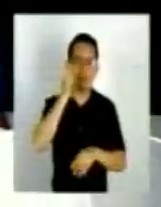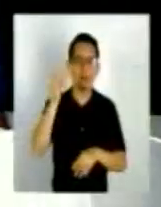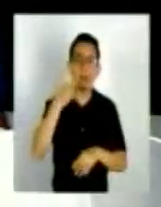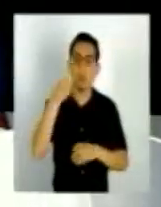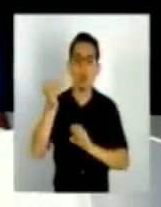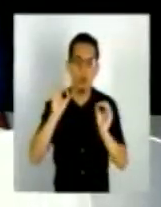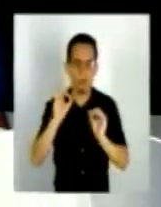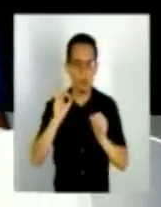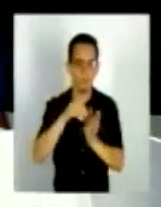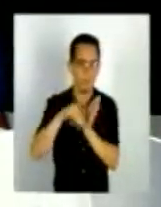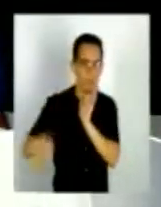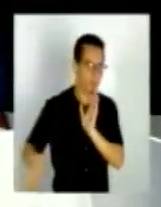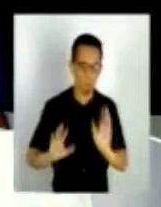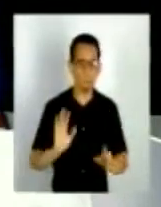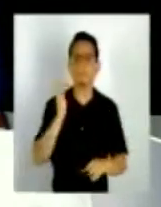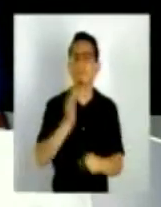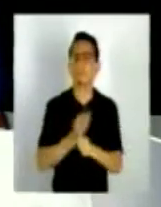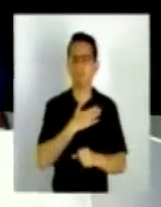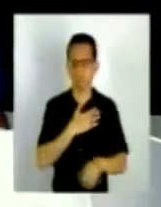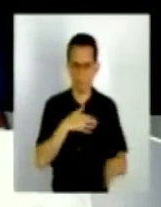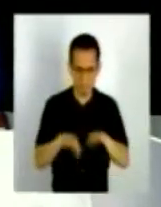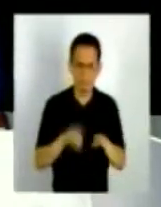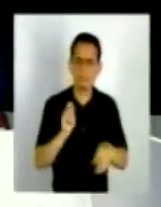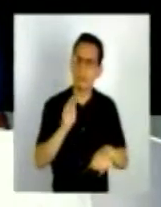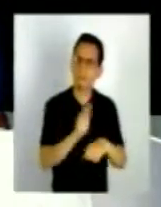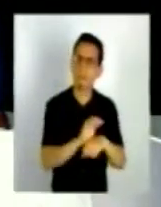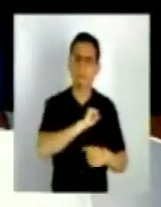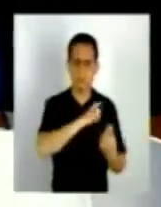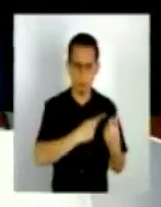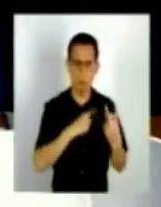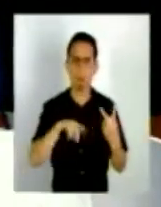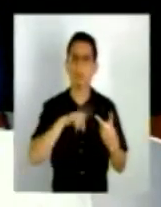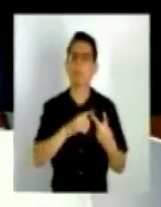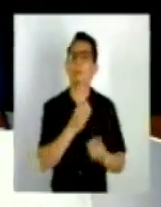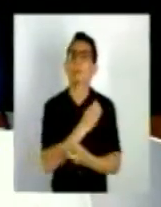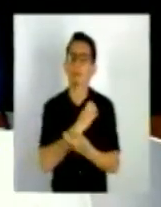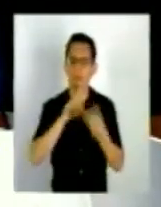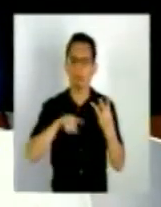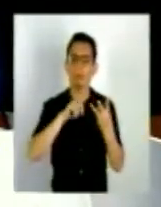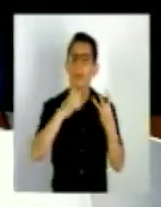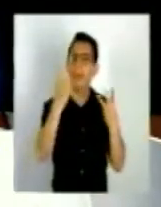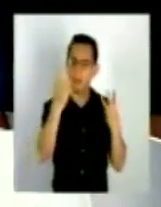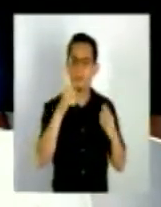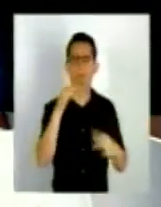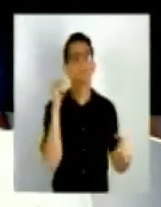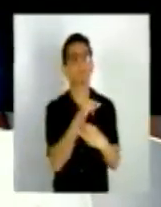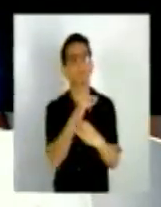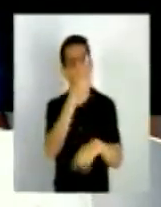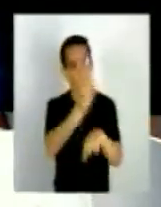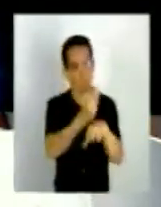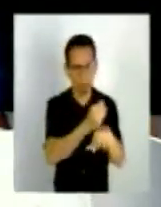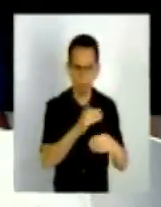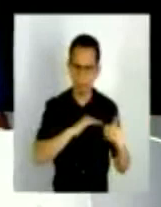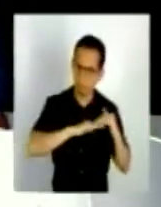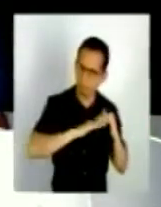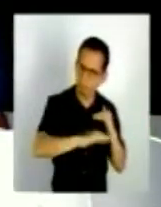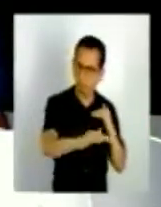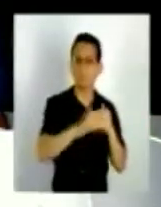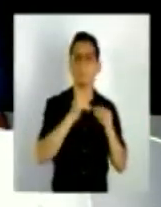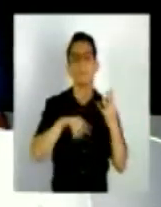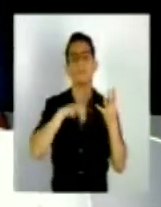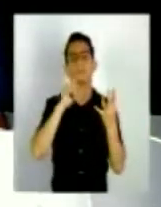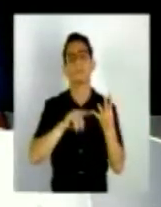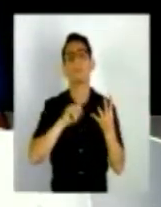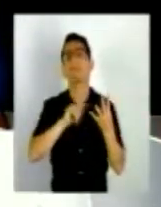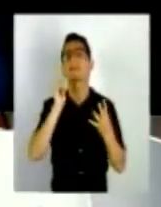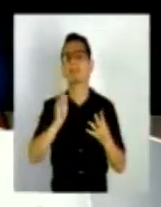hospitales. Podríamos invertir en salud, en educación, en agua, en reparación de carreteras, y podríamos crecer el